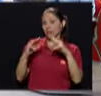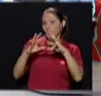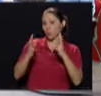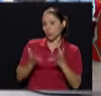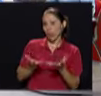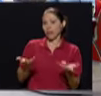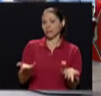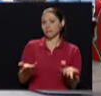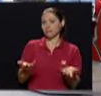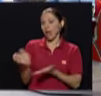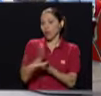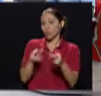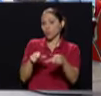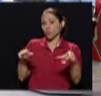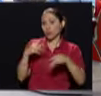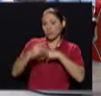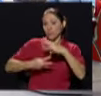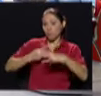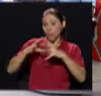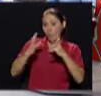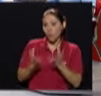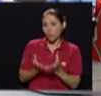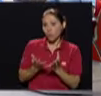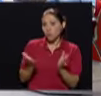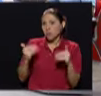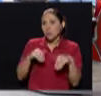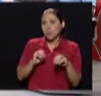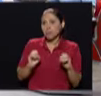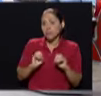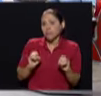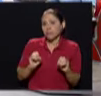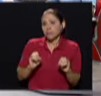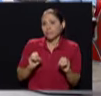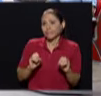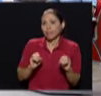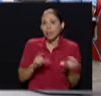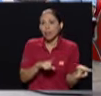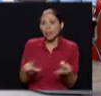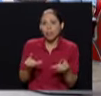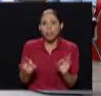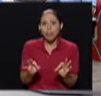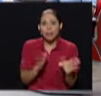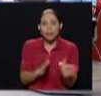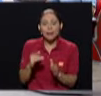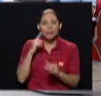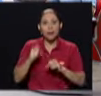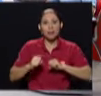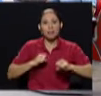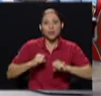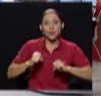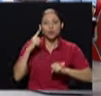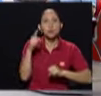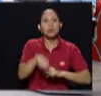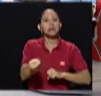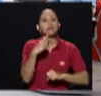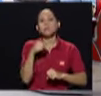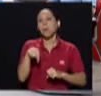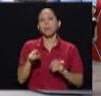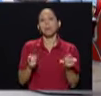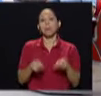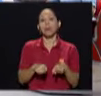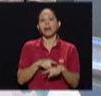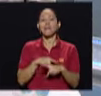a nivel mundial, hay regiones del mundo en donde prácticamente no hay ningún tipo de preparación para terremotos, porque están conscientes de que ahí no se generan